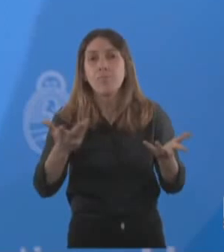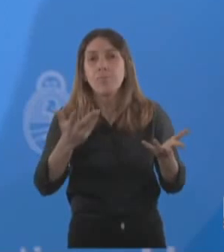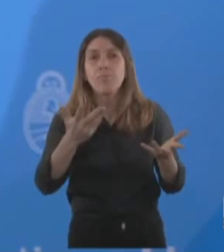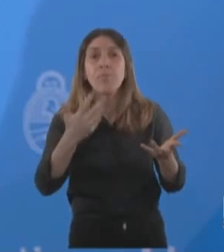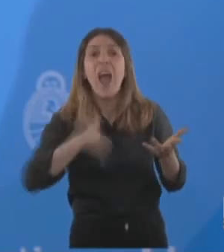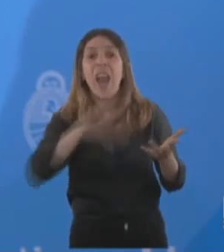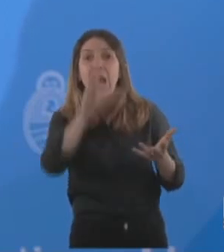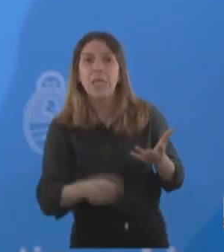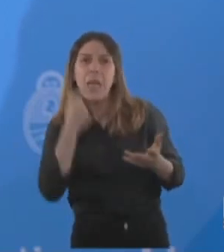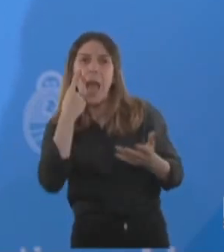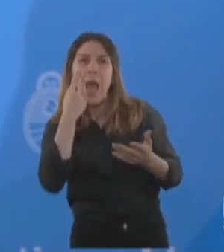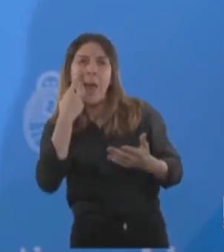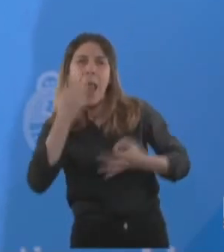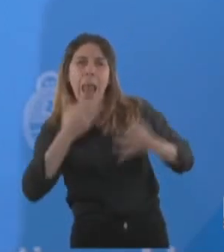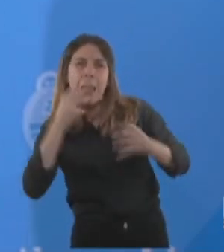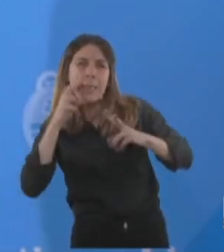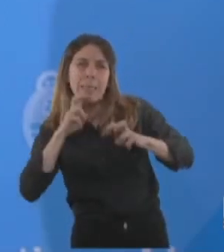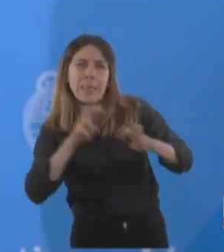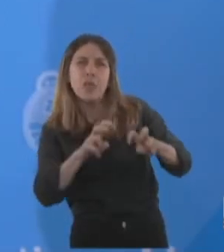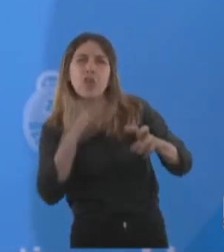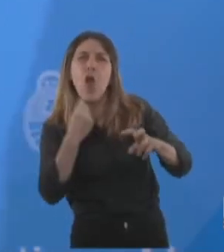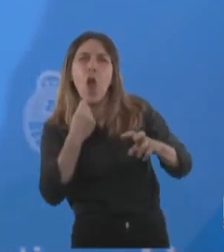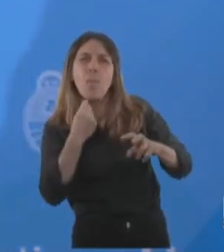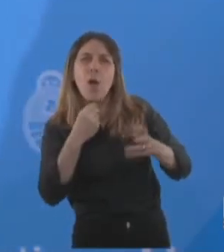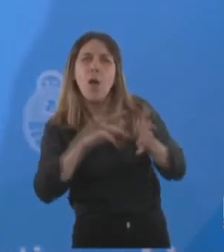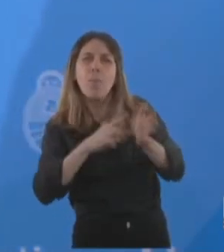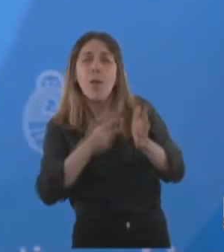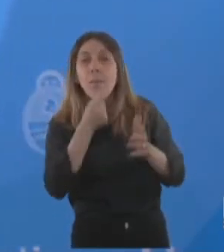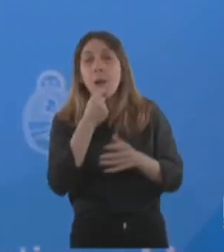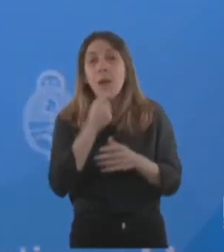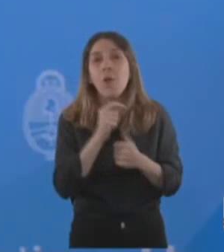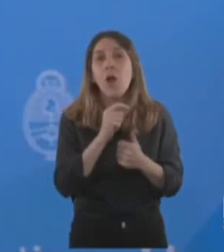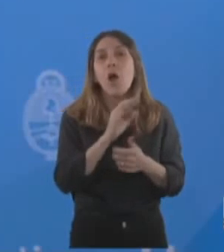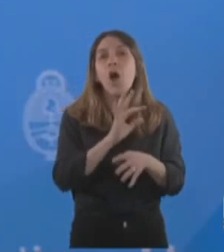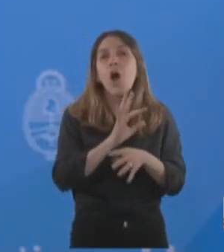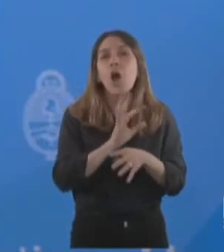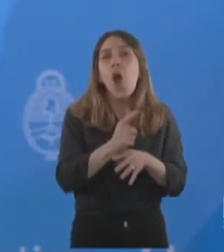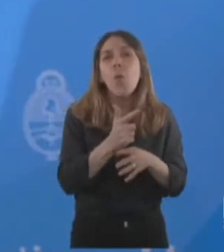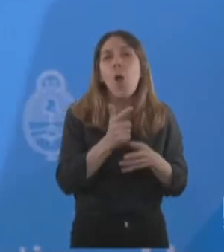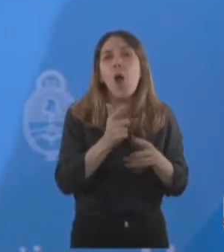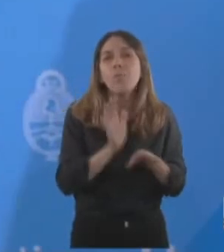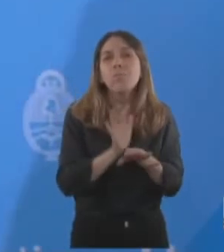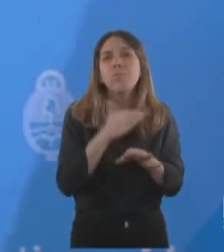en Argentina, está claro que el pequeño delito es el delito más